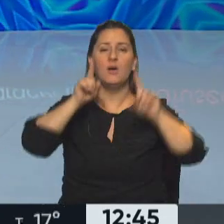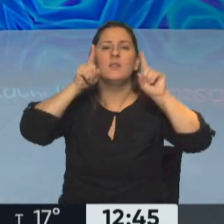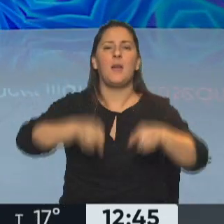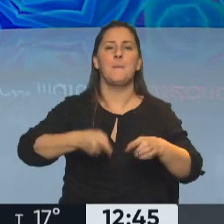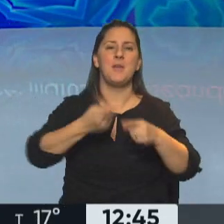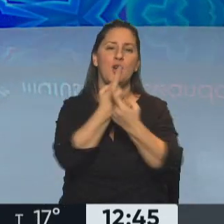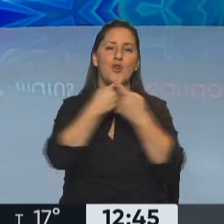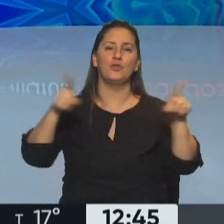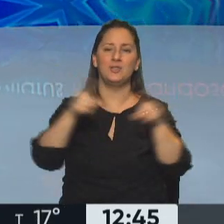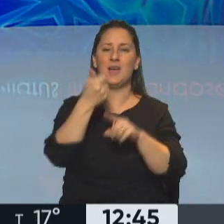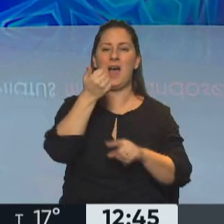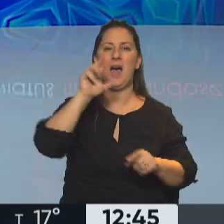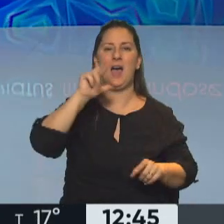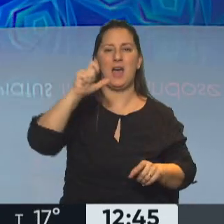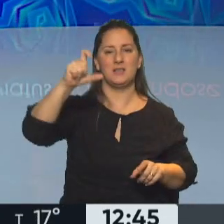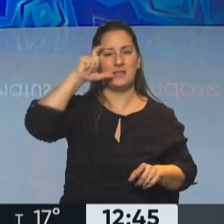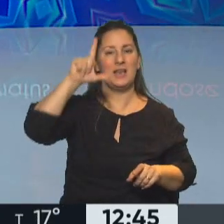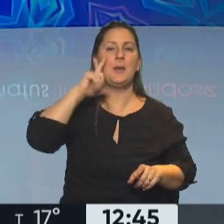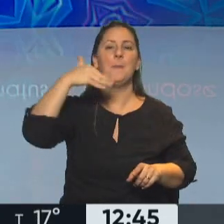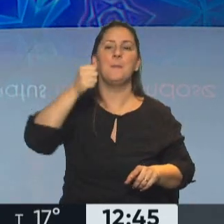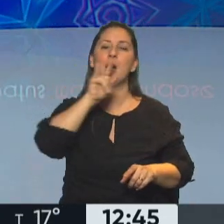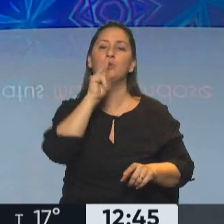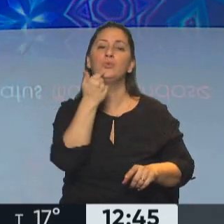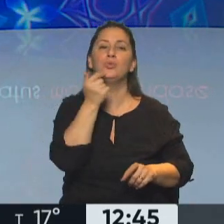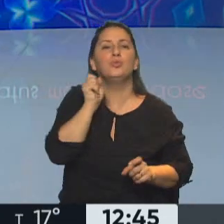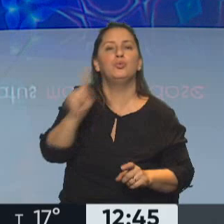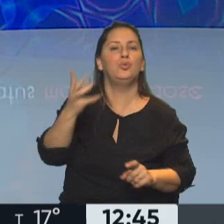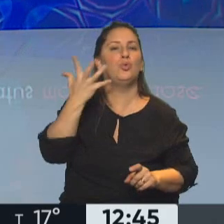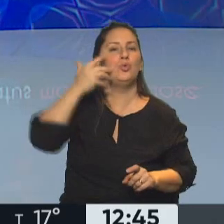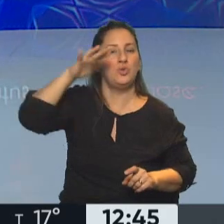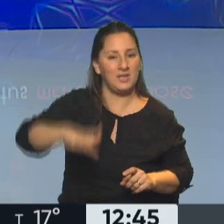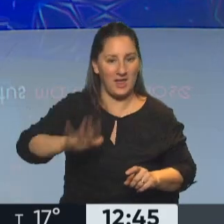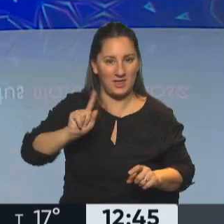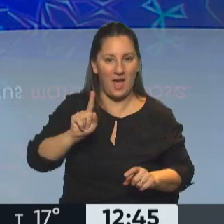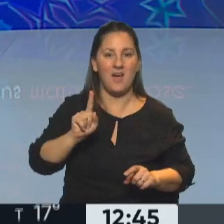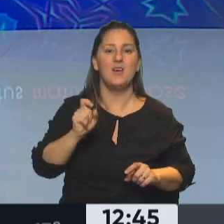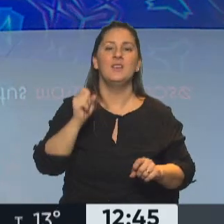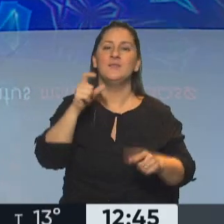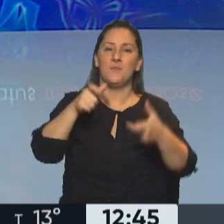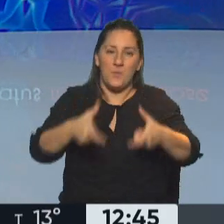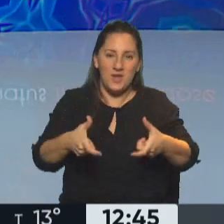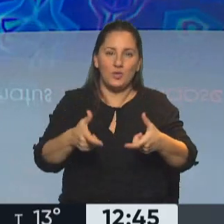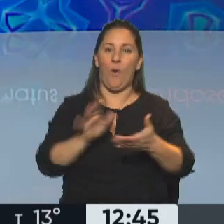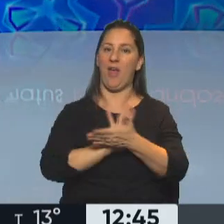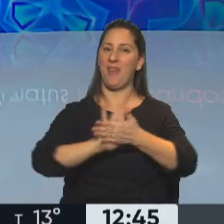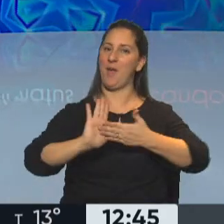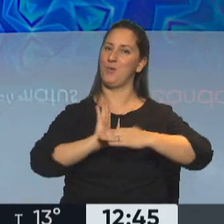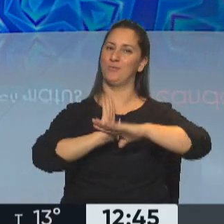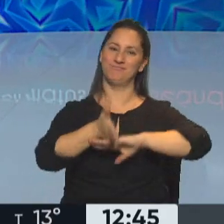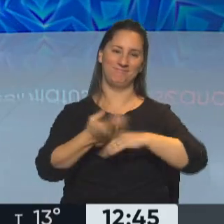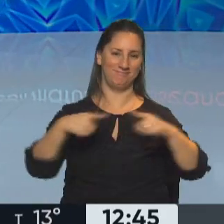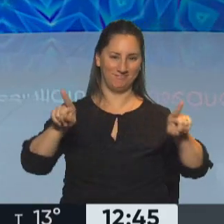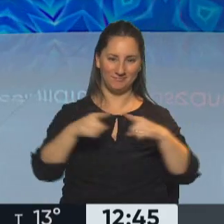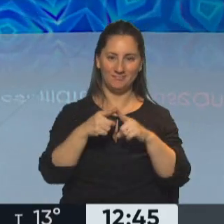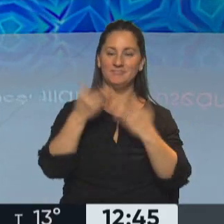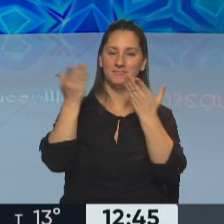el concierto de Araceli Matus, nieta de Mercedes Sosa y de Oscar Matus, que acaba de presentar su disco debut. Se decidió, sacó el disco